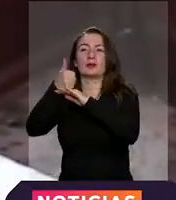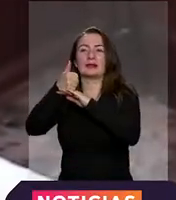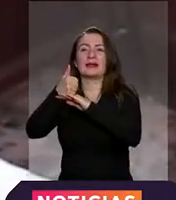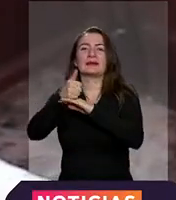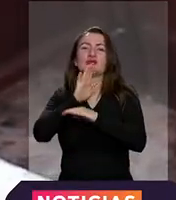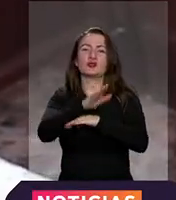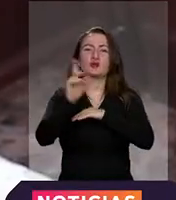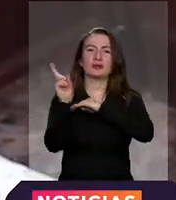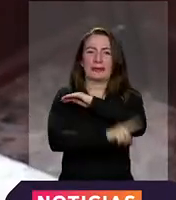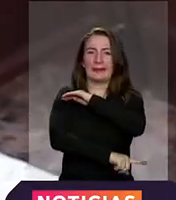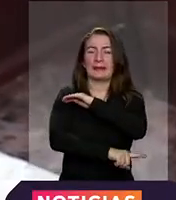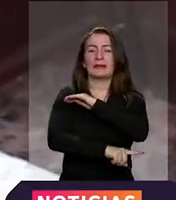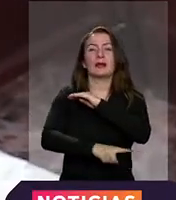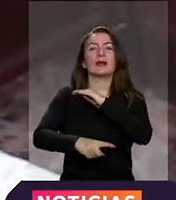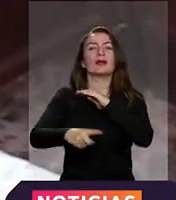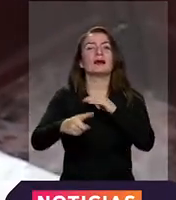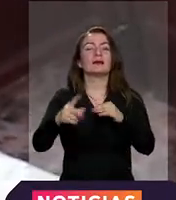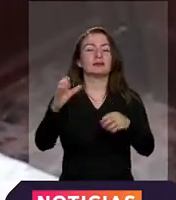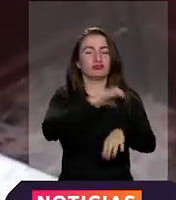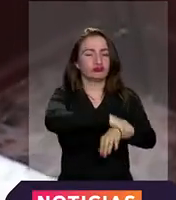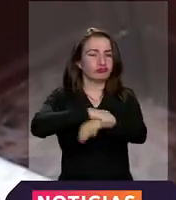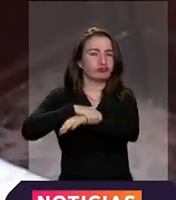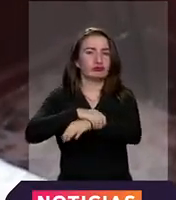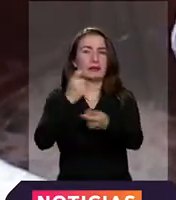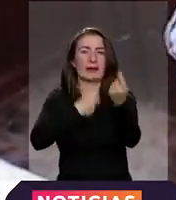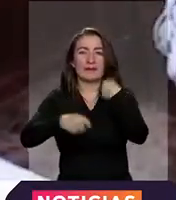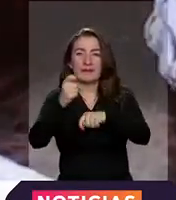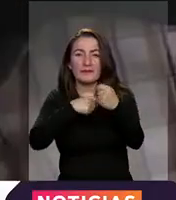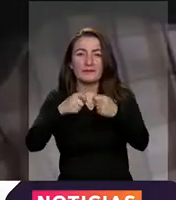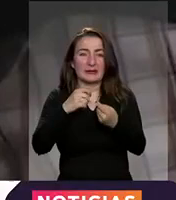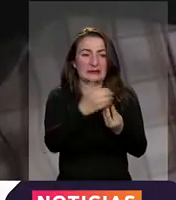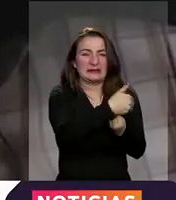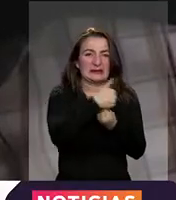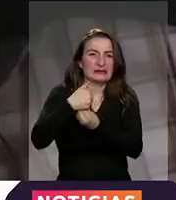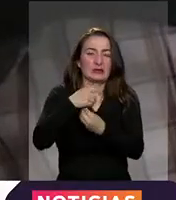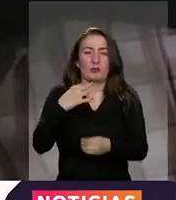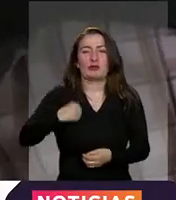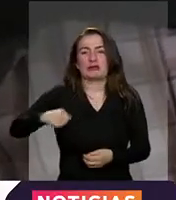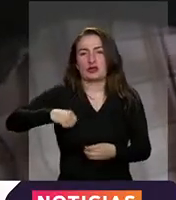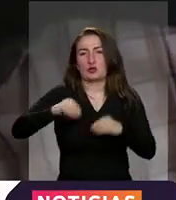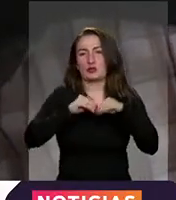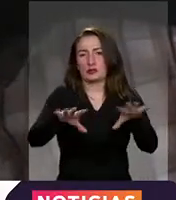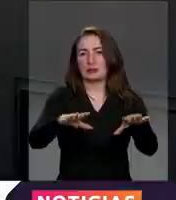delitos de concierto para delinquir, trata de personas y constreñimiento a la prostitución.